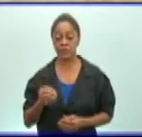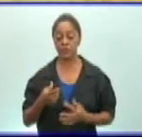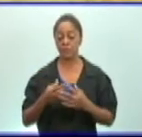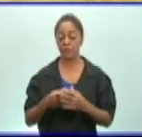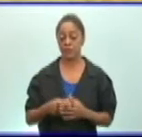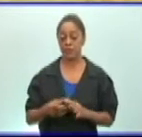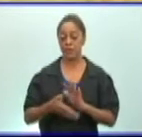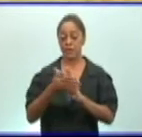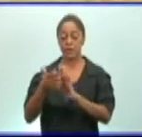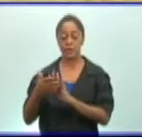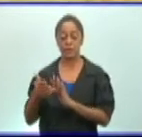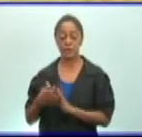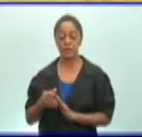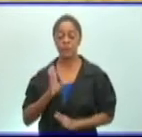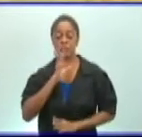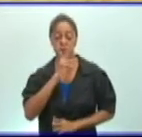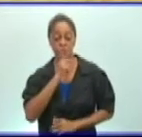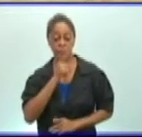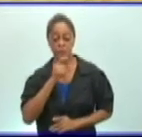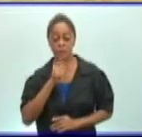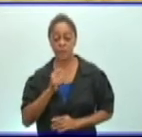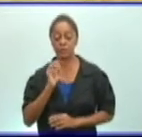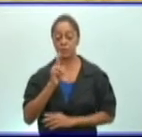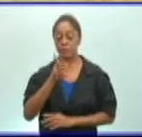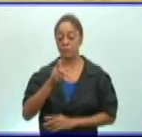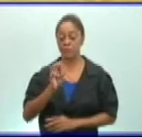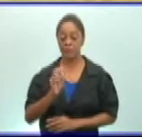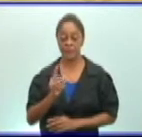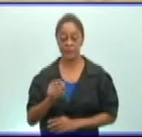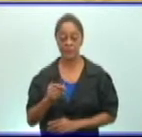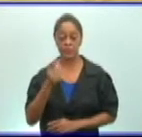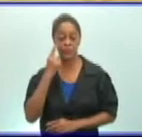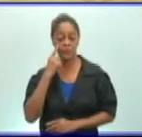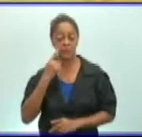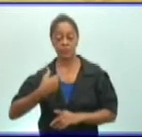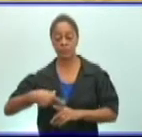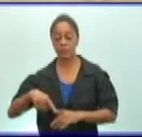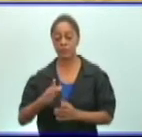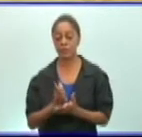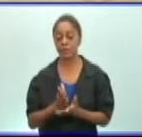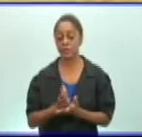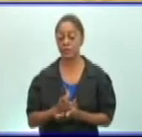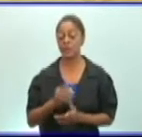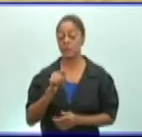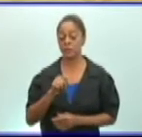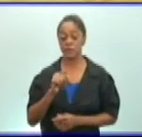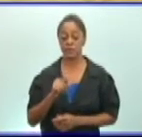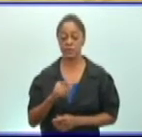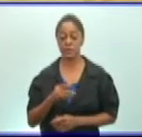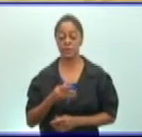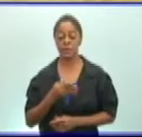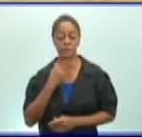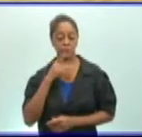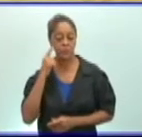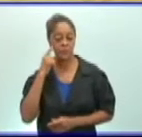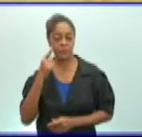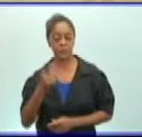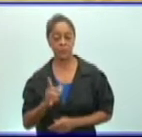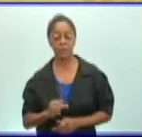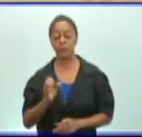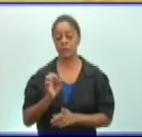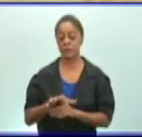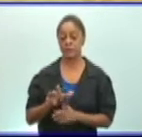construcción de hermosos templos como el Partenón, que veremos en próximas clases y que ya también ustedes pudieron disfrutar en el bloque